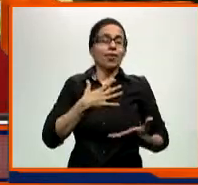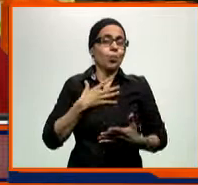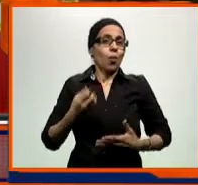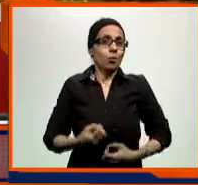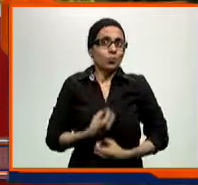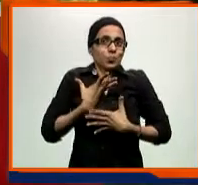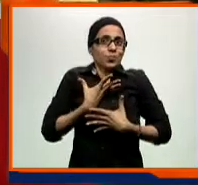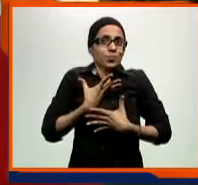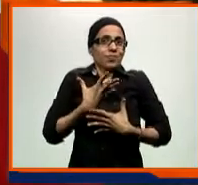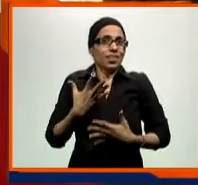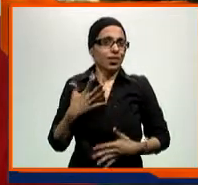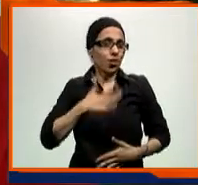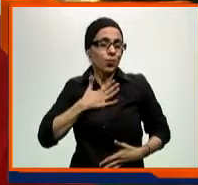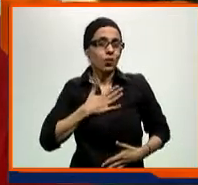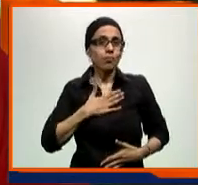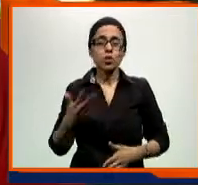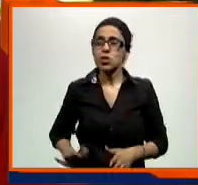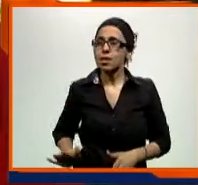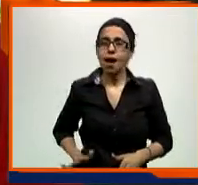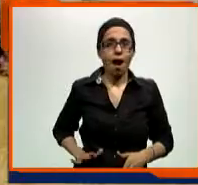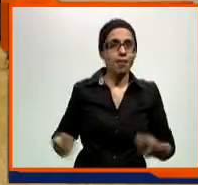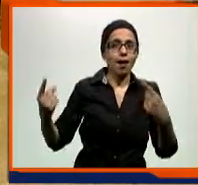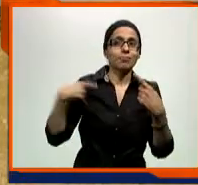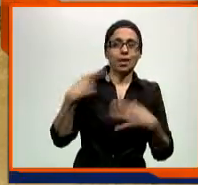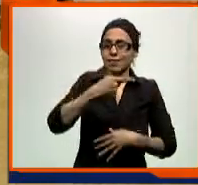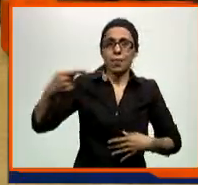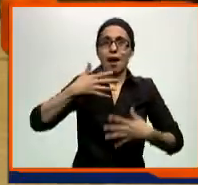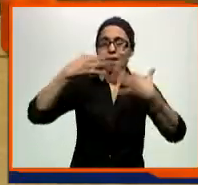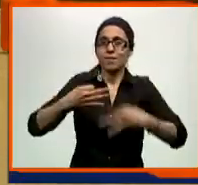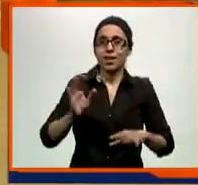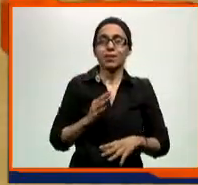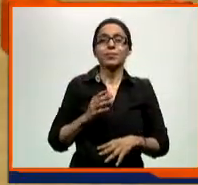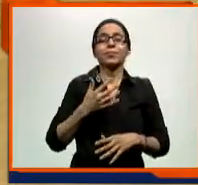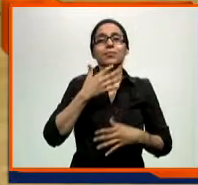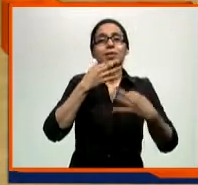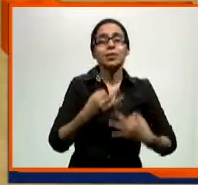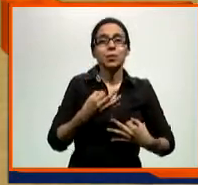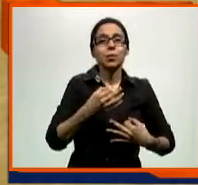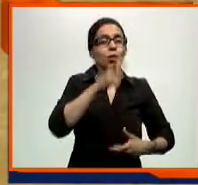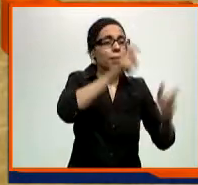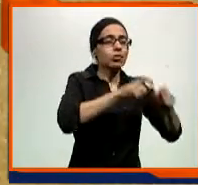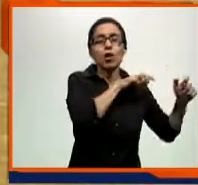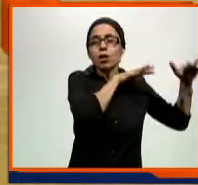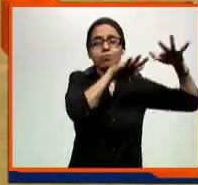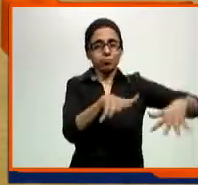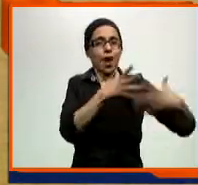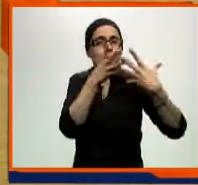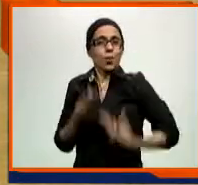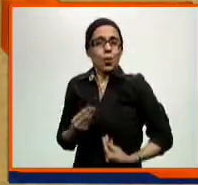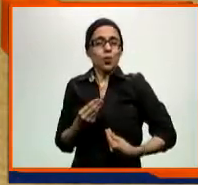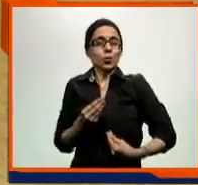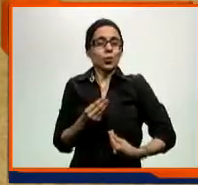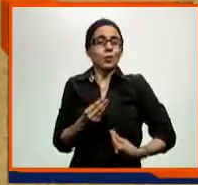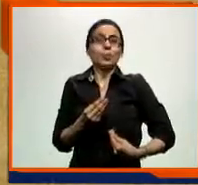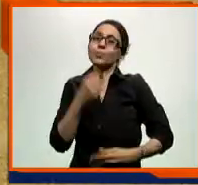motivación sobra y bueno, con todas las ganas de encarar una buena semana. Seguro que influye el apoyo del público que esté de nuestro